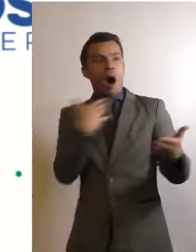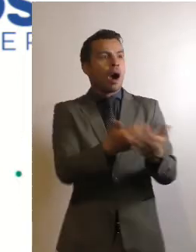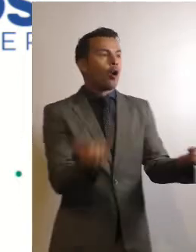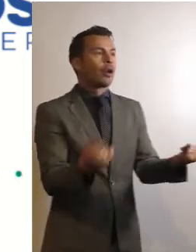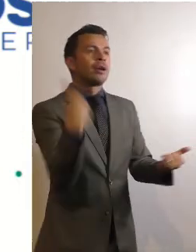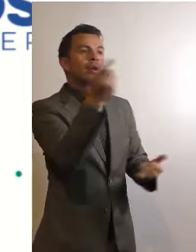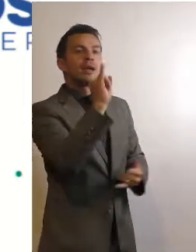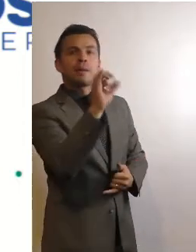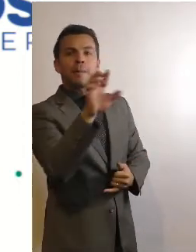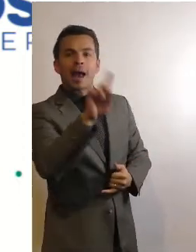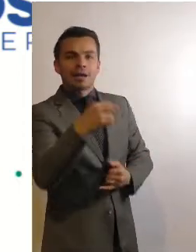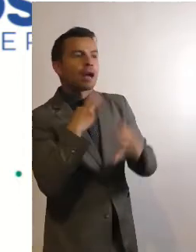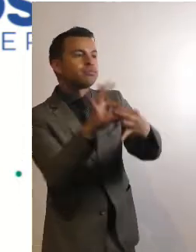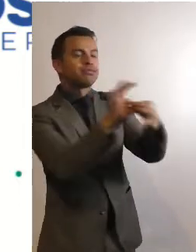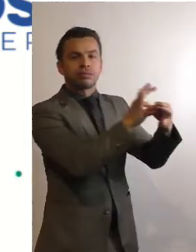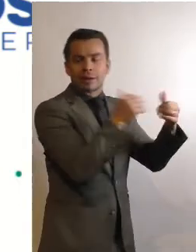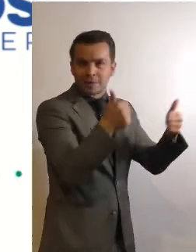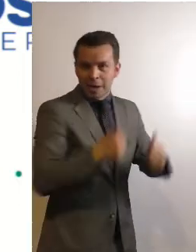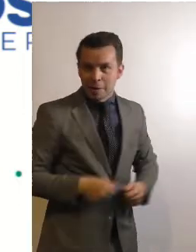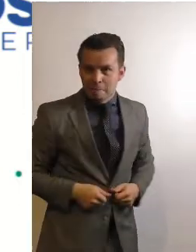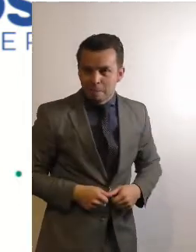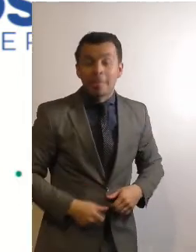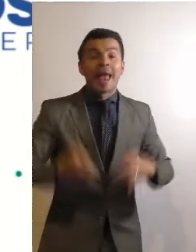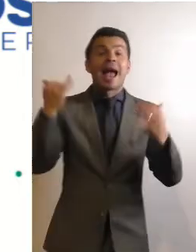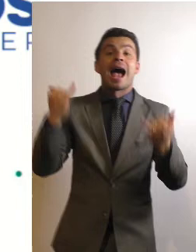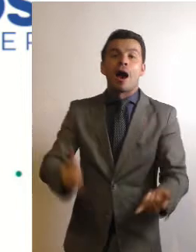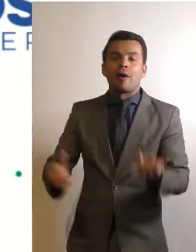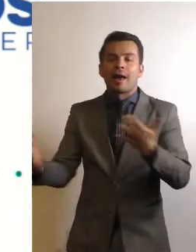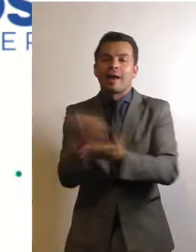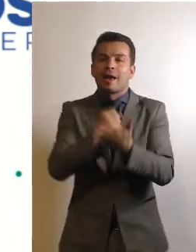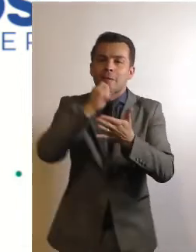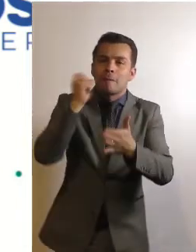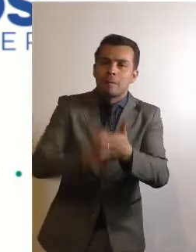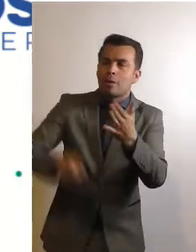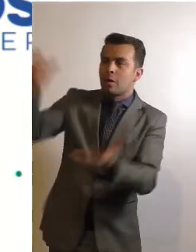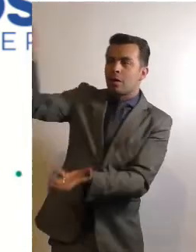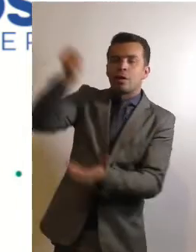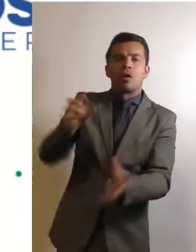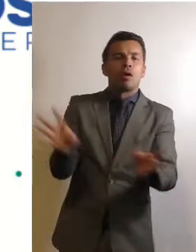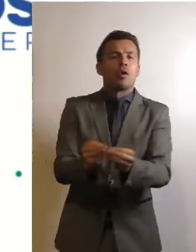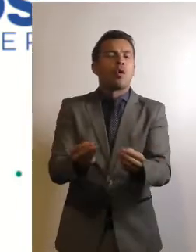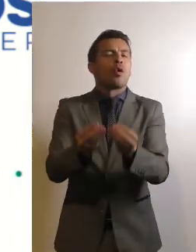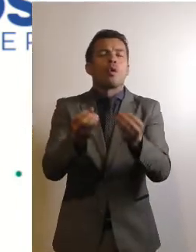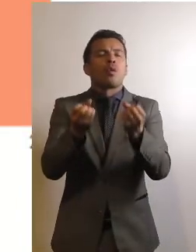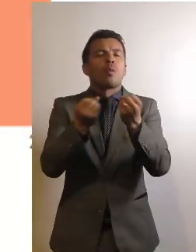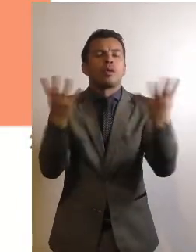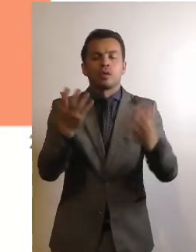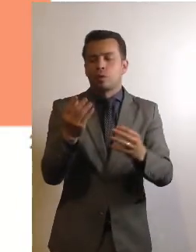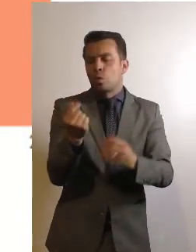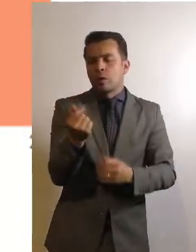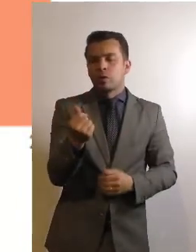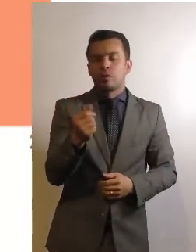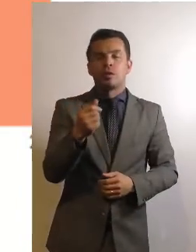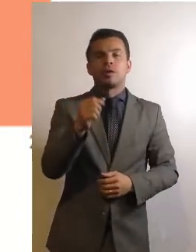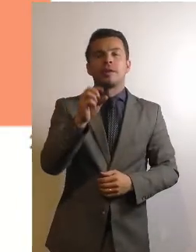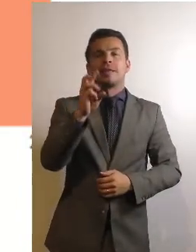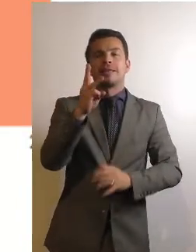que tuvimos un aporte de regalías de casi 3.046 millones de pesos.